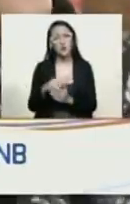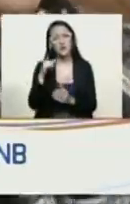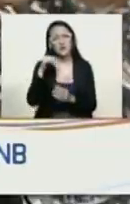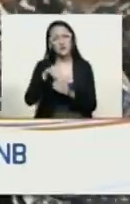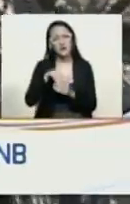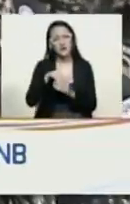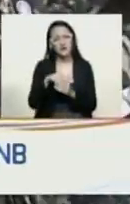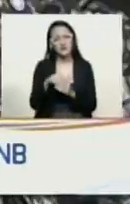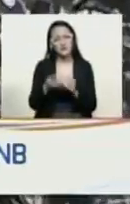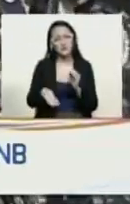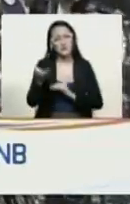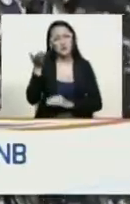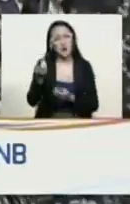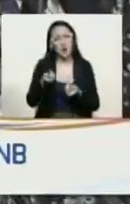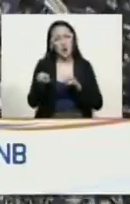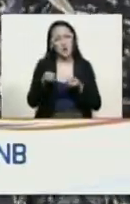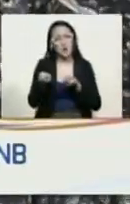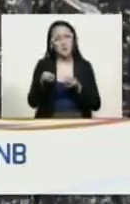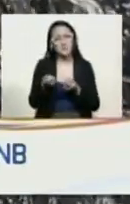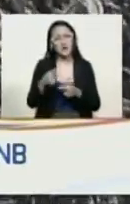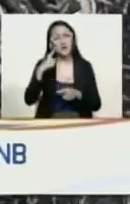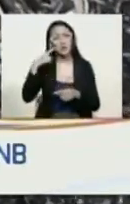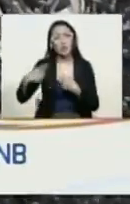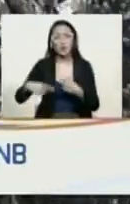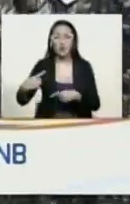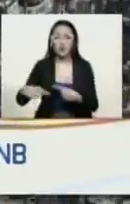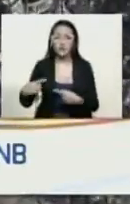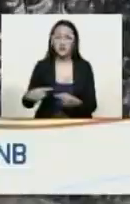interna en la guerra económica criminal de todos los días.